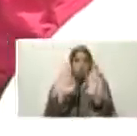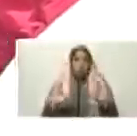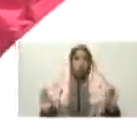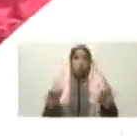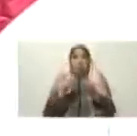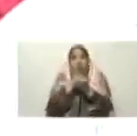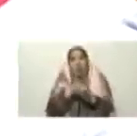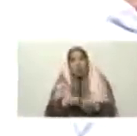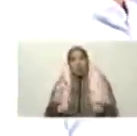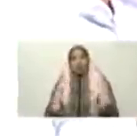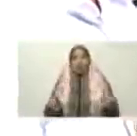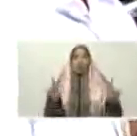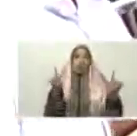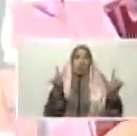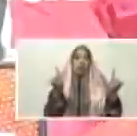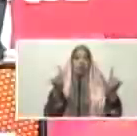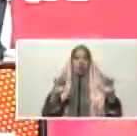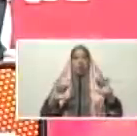renacimiento